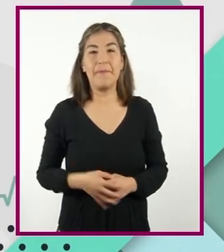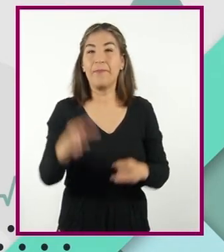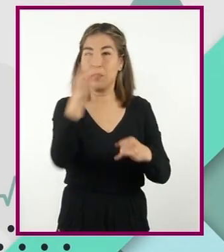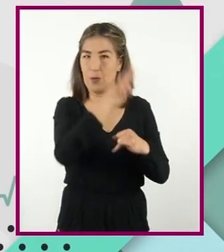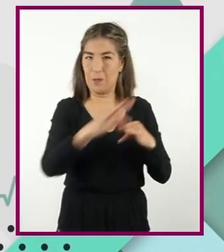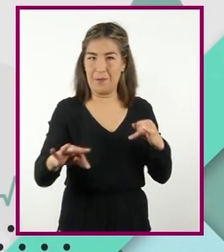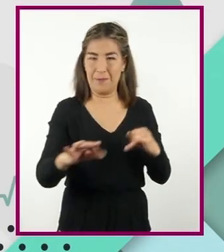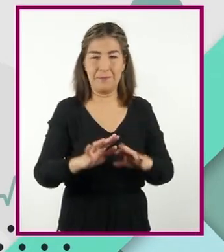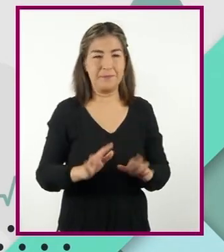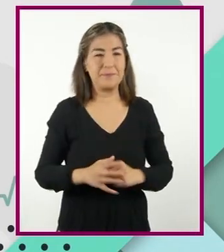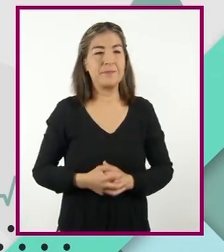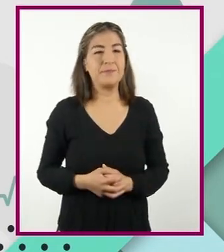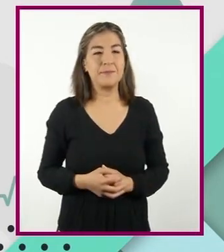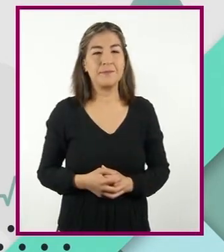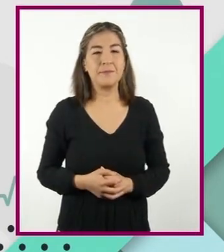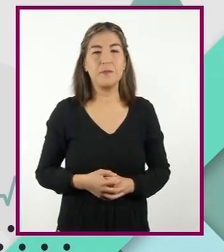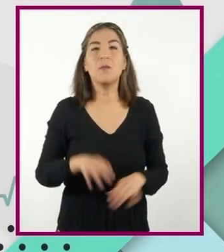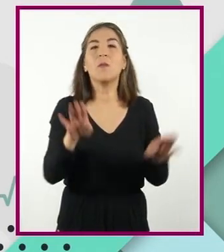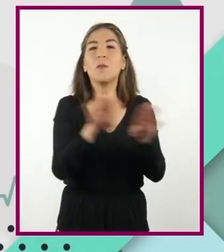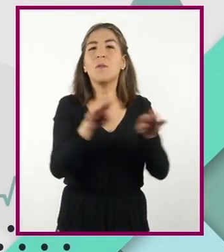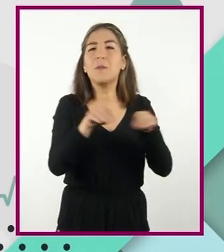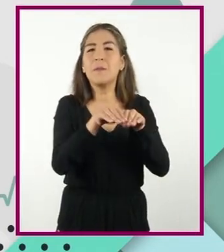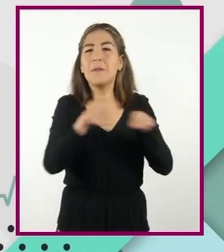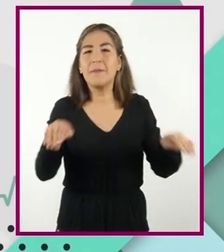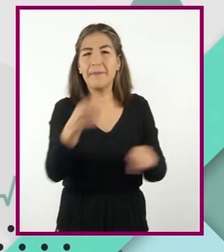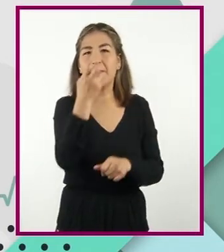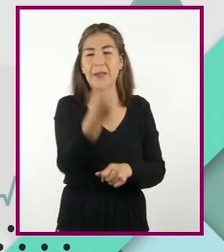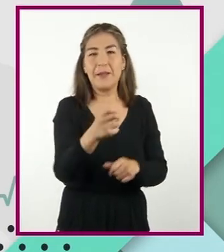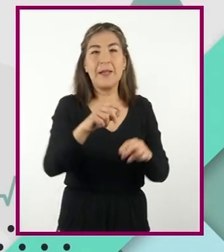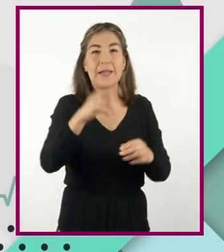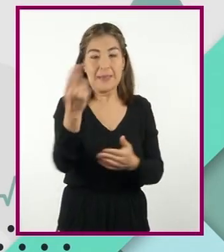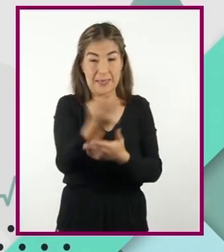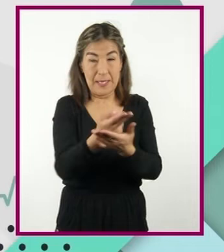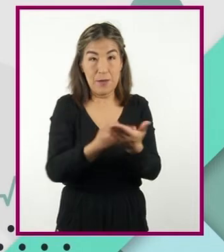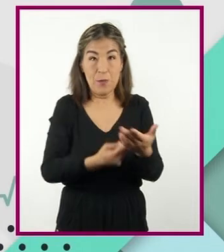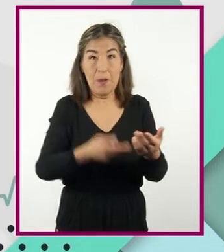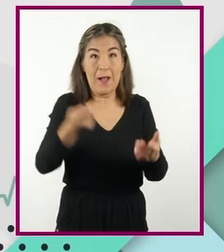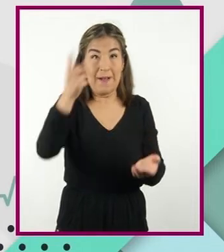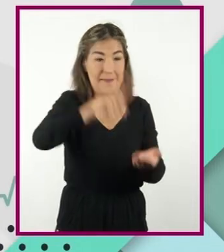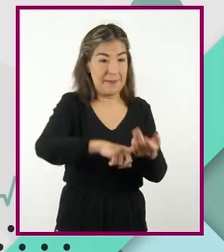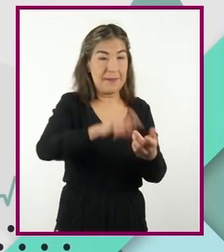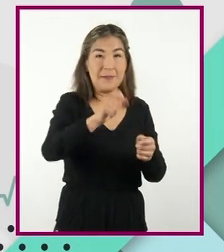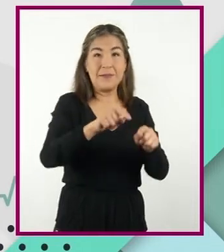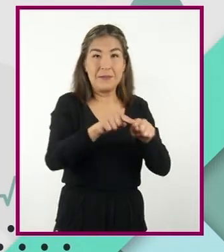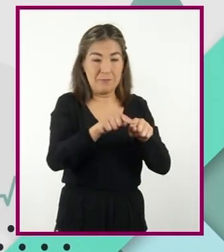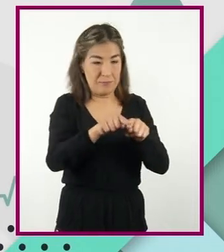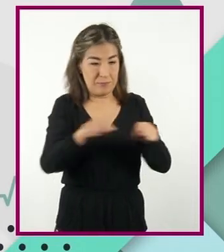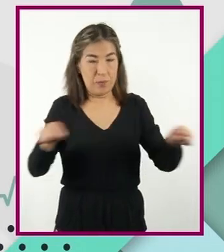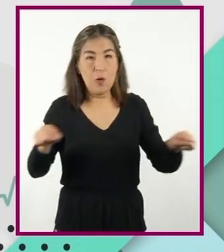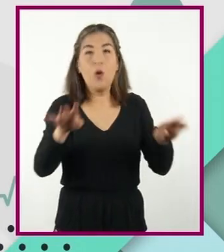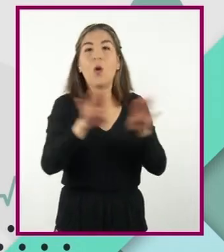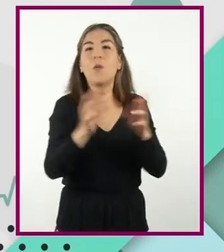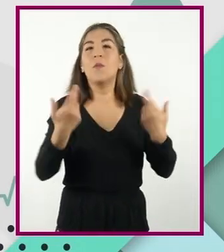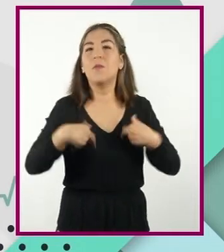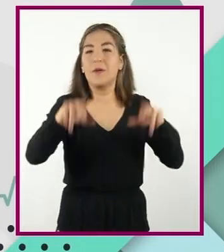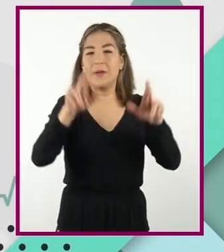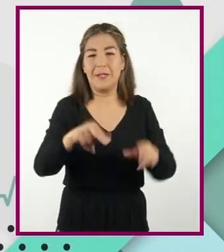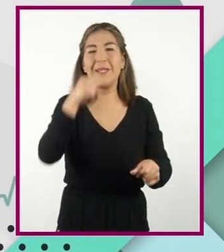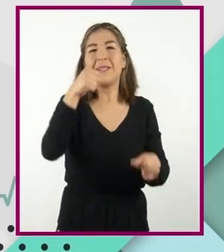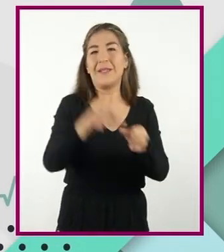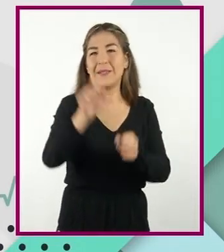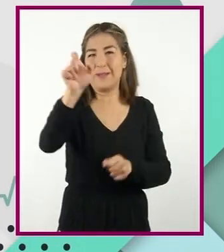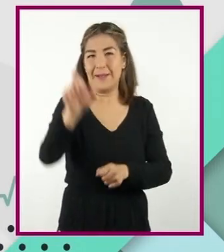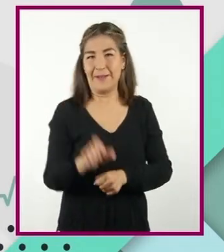último, calcularemos la medida en el dibujo de la altura del piso al tablero, que está representada con la letra